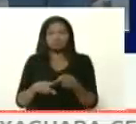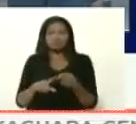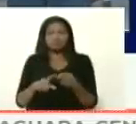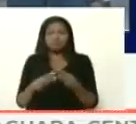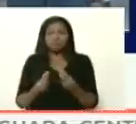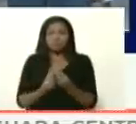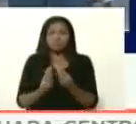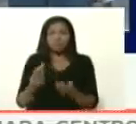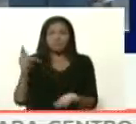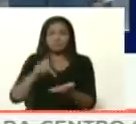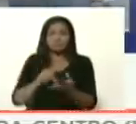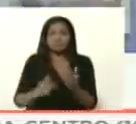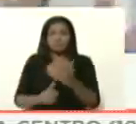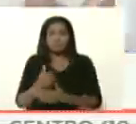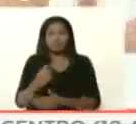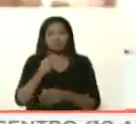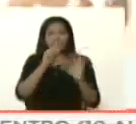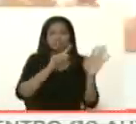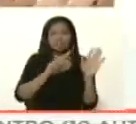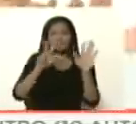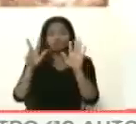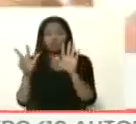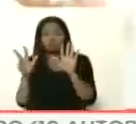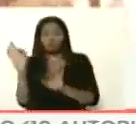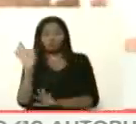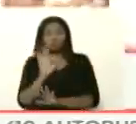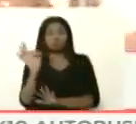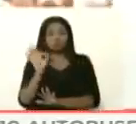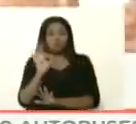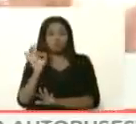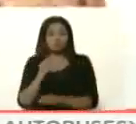la participación de más del 68%